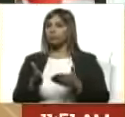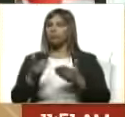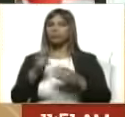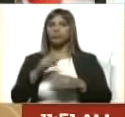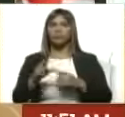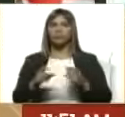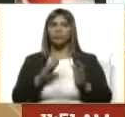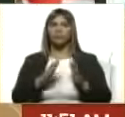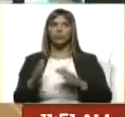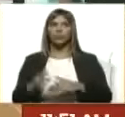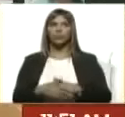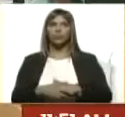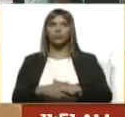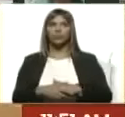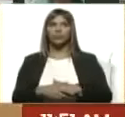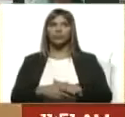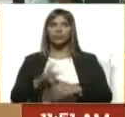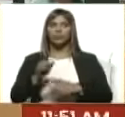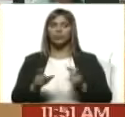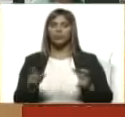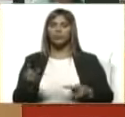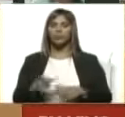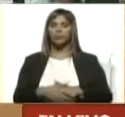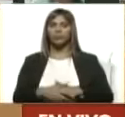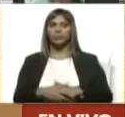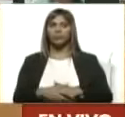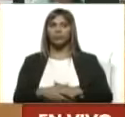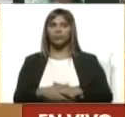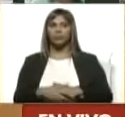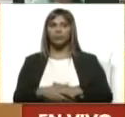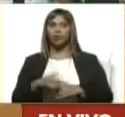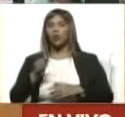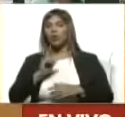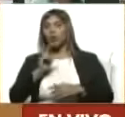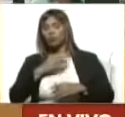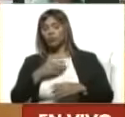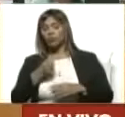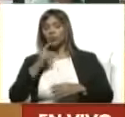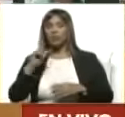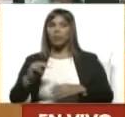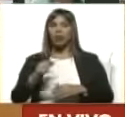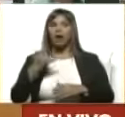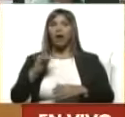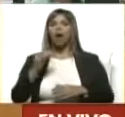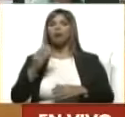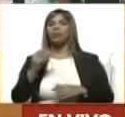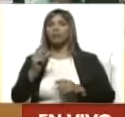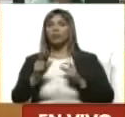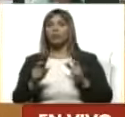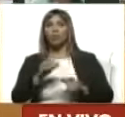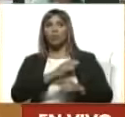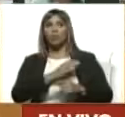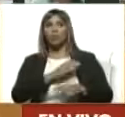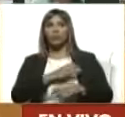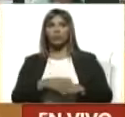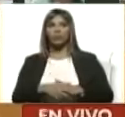motivando, organizando a nuestra gente. Y a los que no son también. A estas alturas hay mucha gente de la oposición